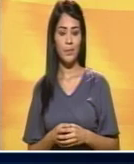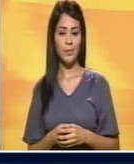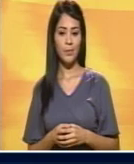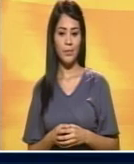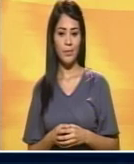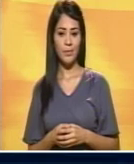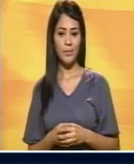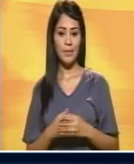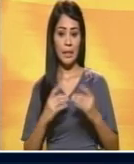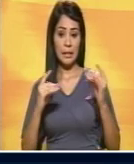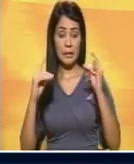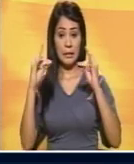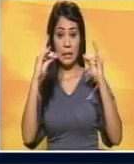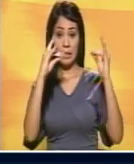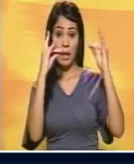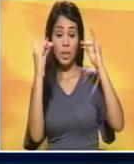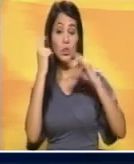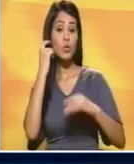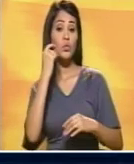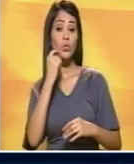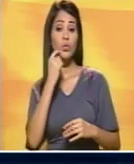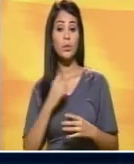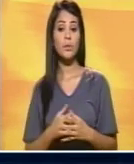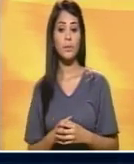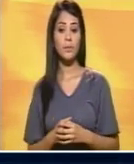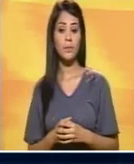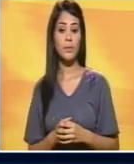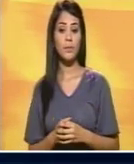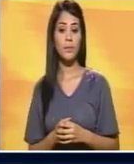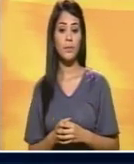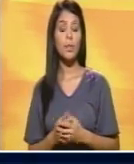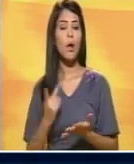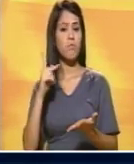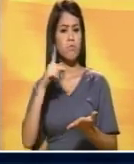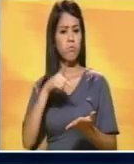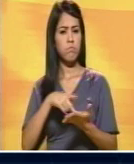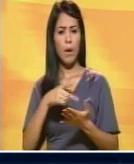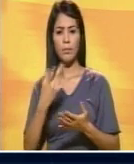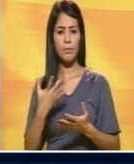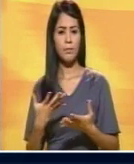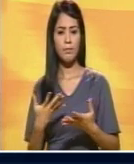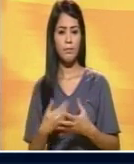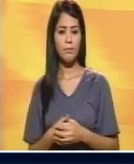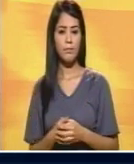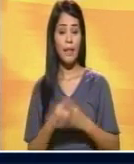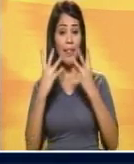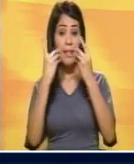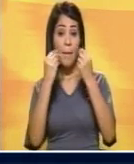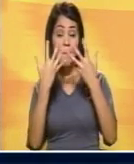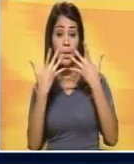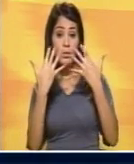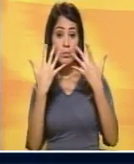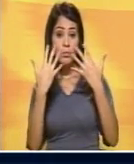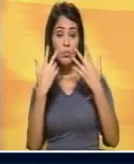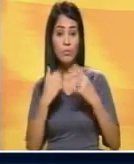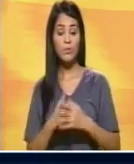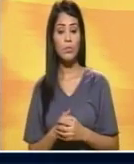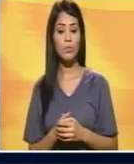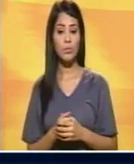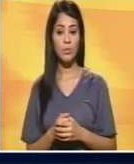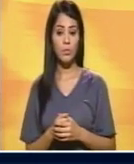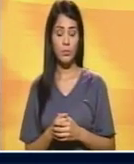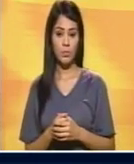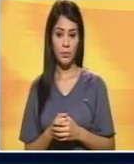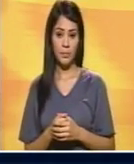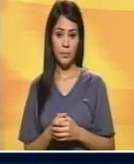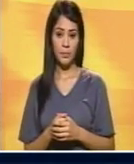El satélite Sucre tuvo la participación directa de las manos y